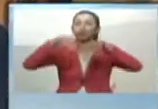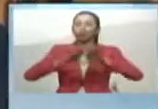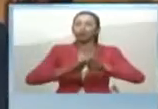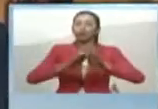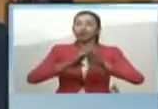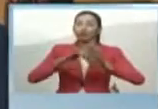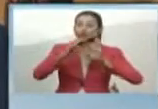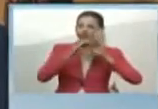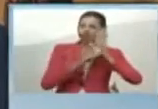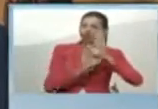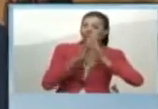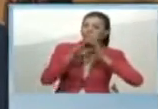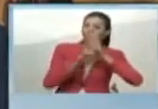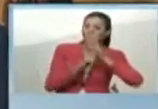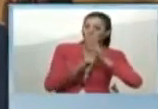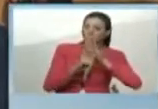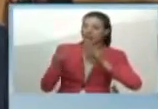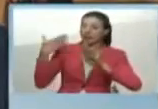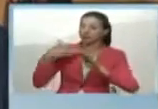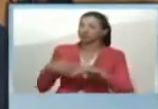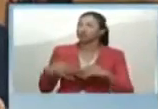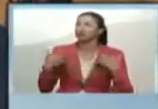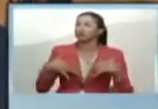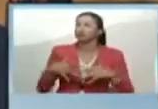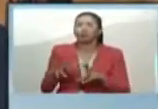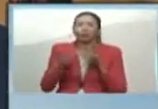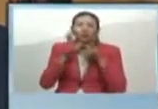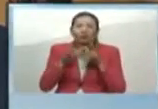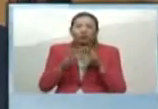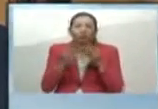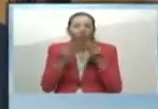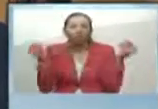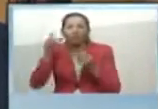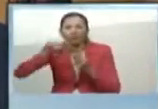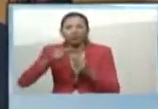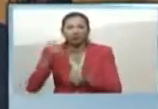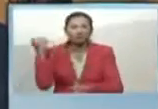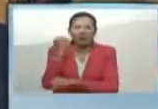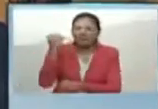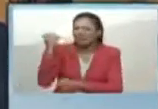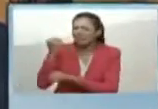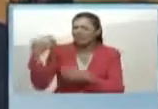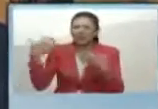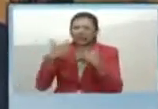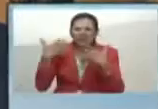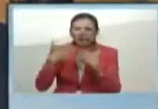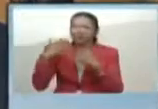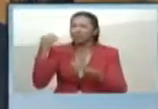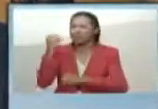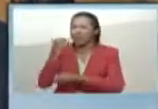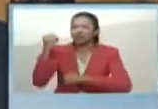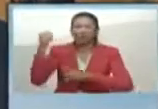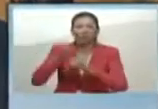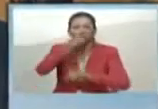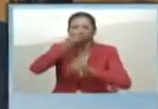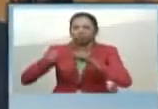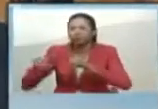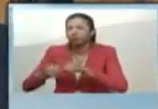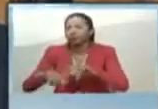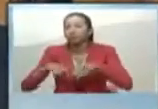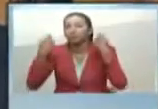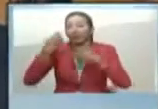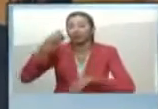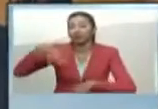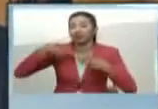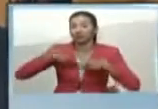instauró aquí una política de terror, de desaparición forzada, de crímenes de guerra, de crímenes de lesa humanidad, antes que en